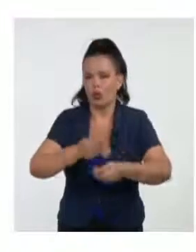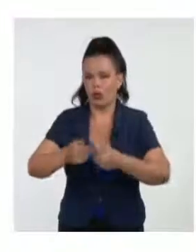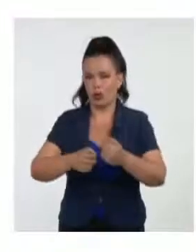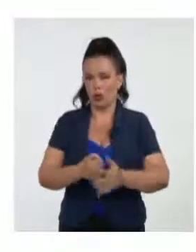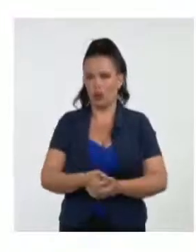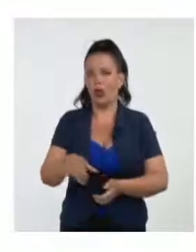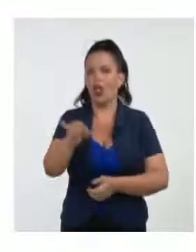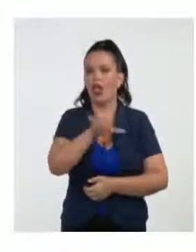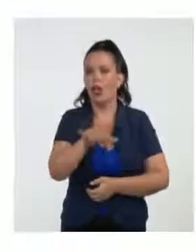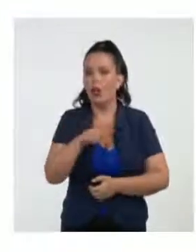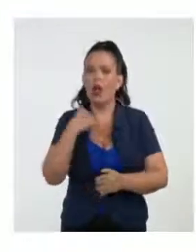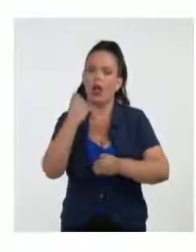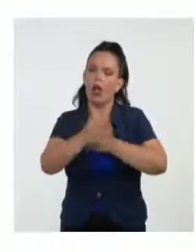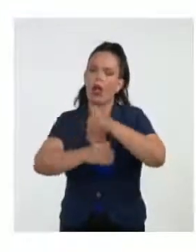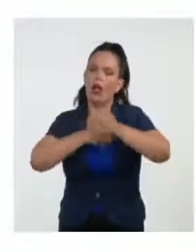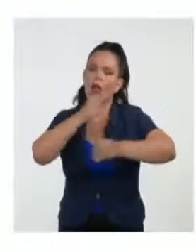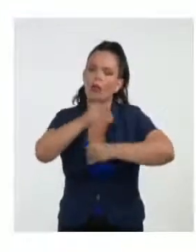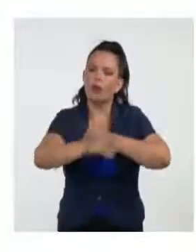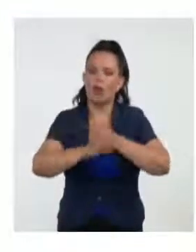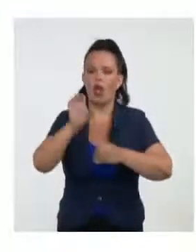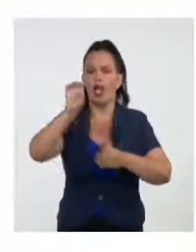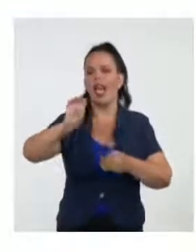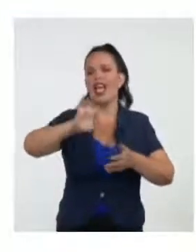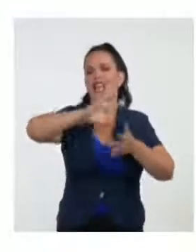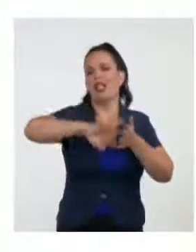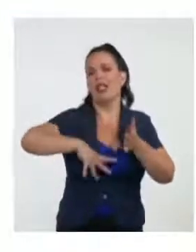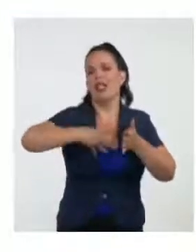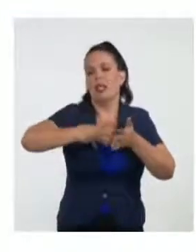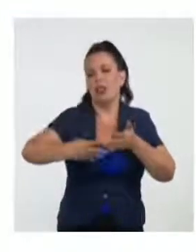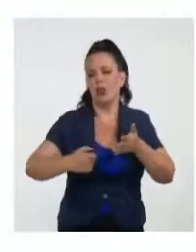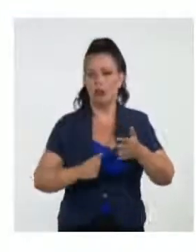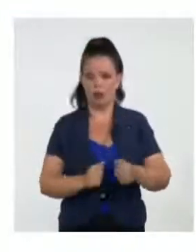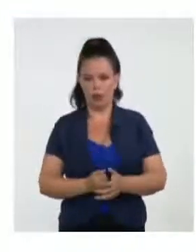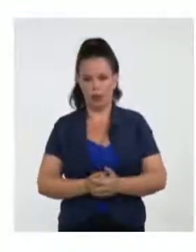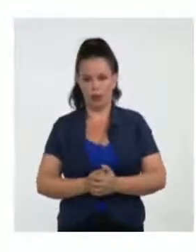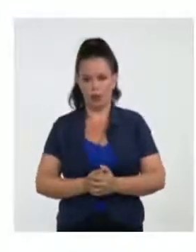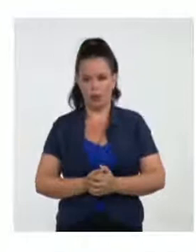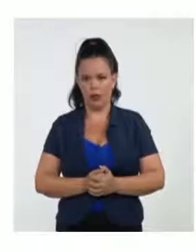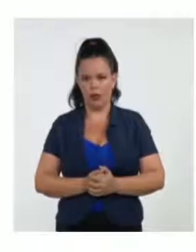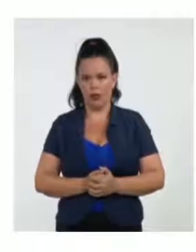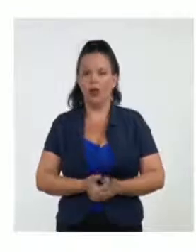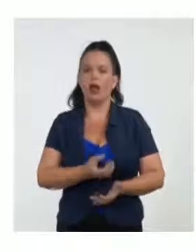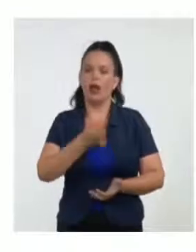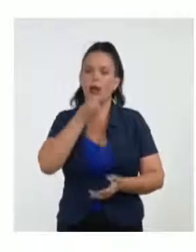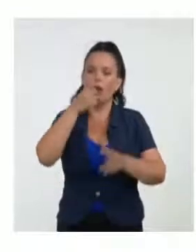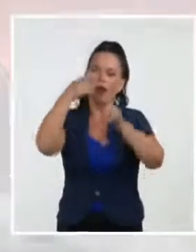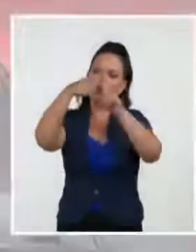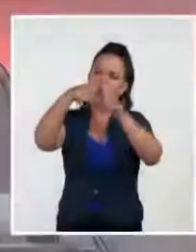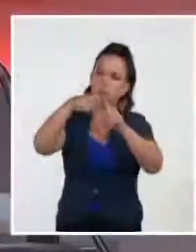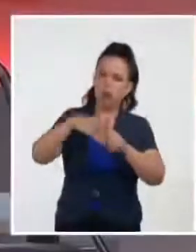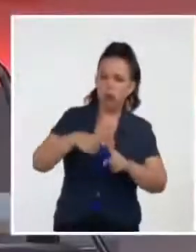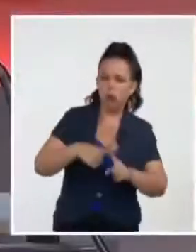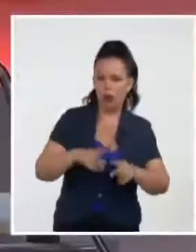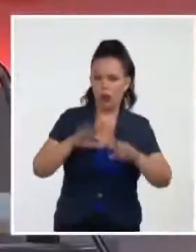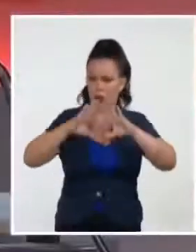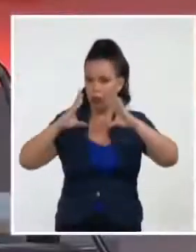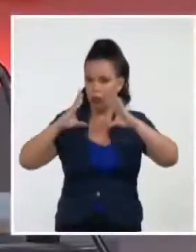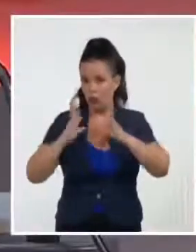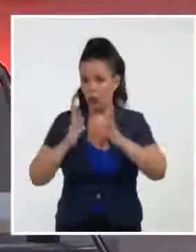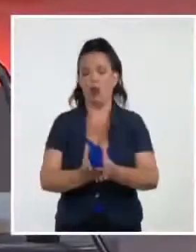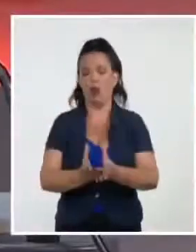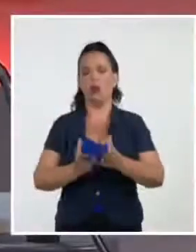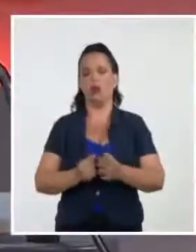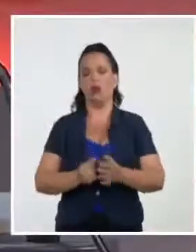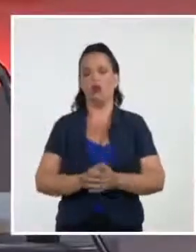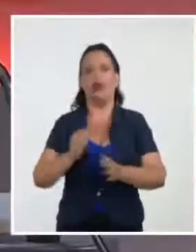determinados procesos estadísticos y probabilísticos para poder estimar esos parámetros. Y bueno, después viene